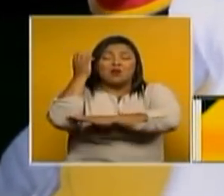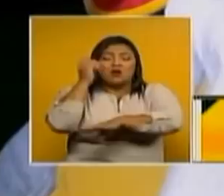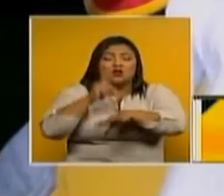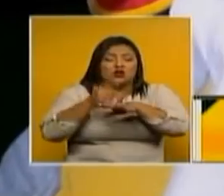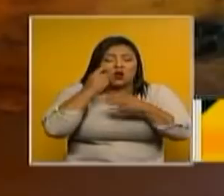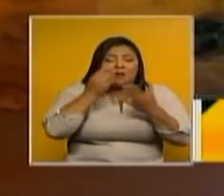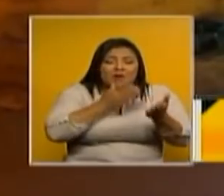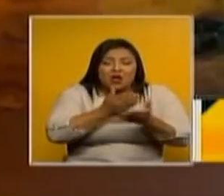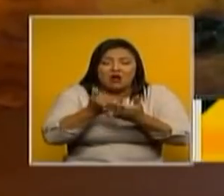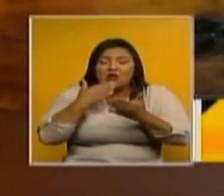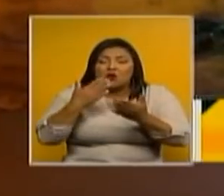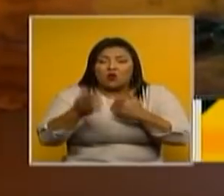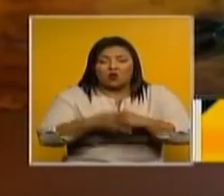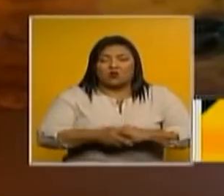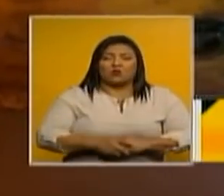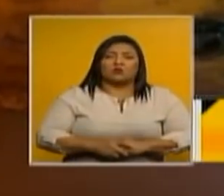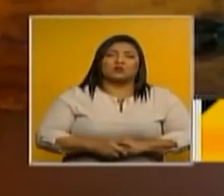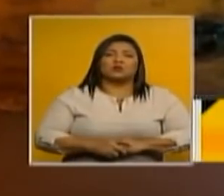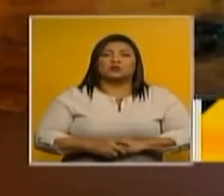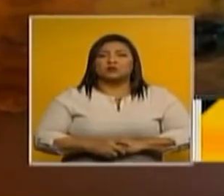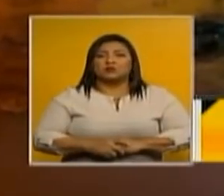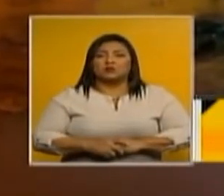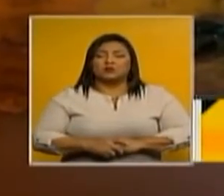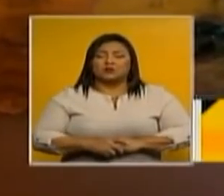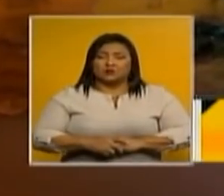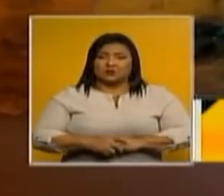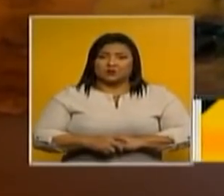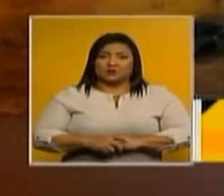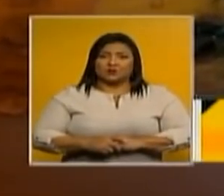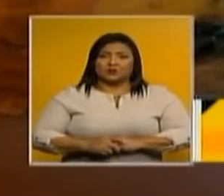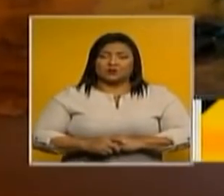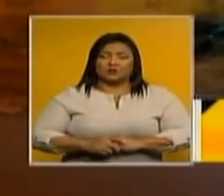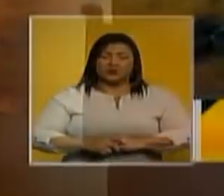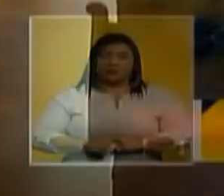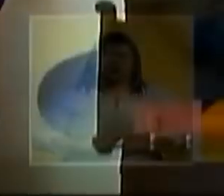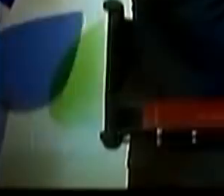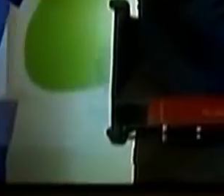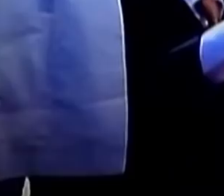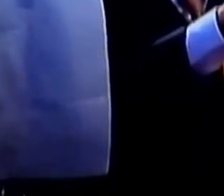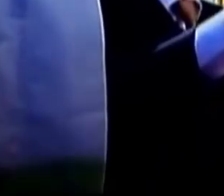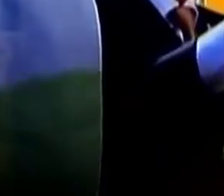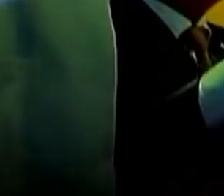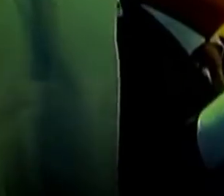más afectada. Desde Tulcán, Edwin Martínez Cuarán, Noticiero 1.